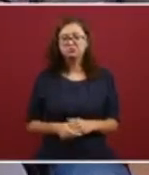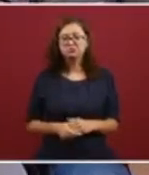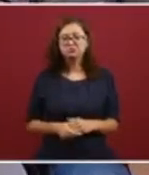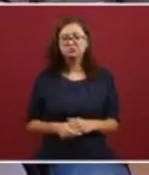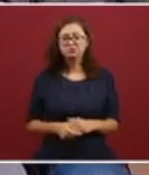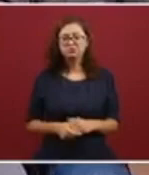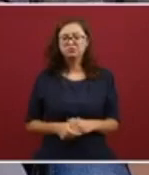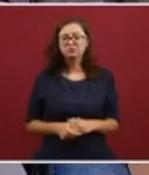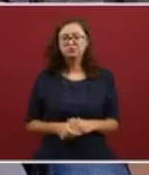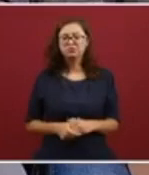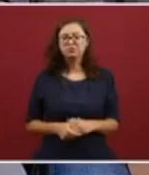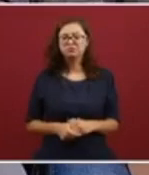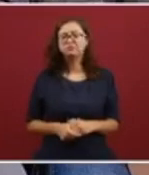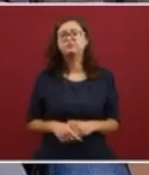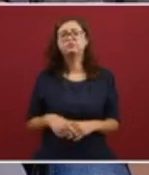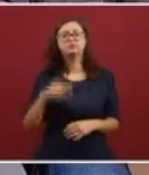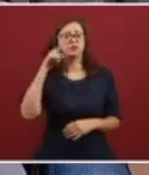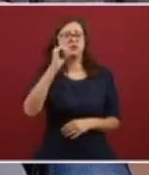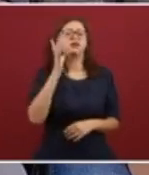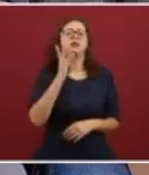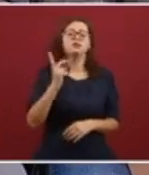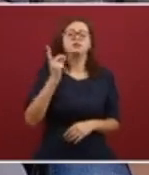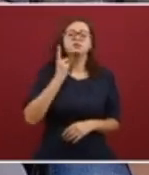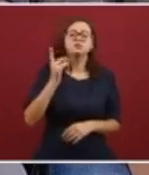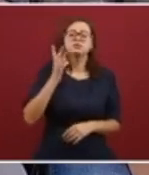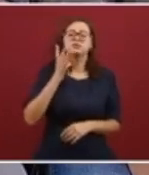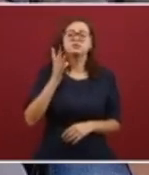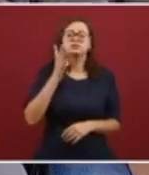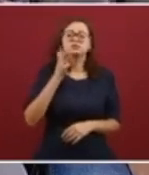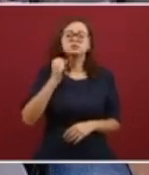Para que desde el Congreso se detenga